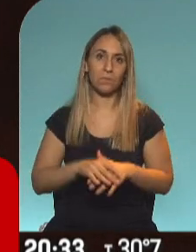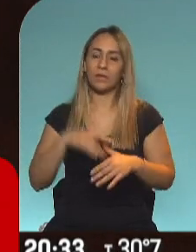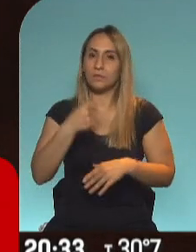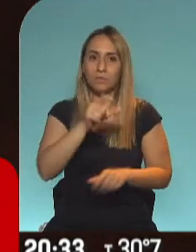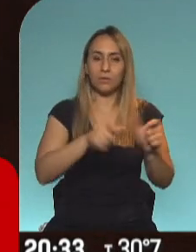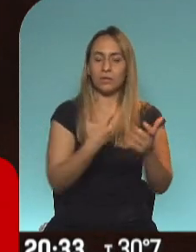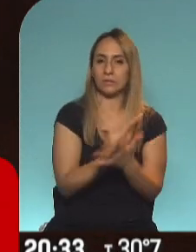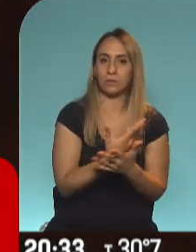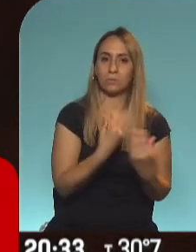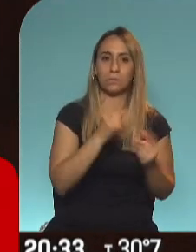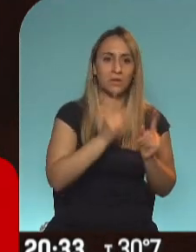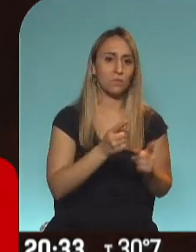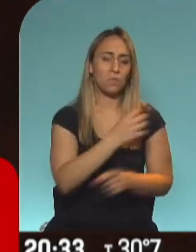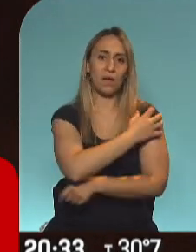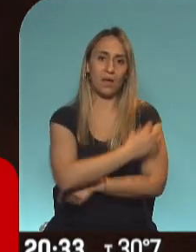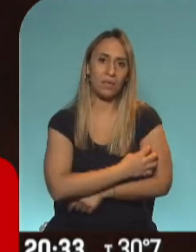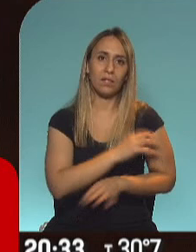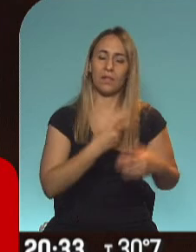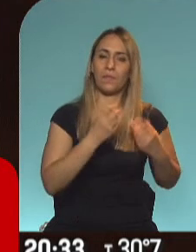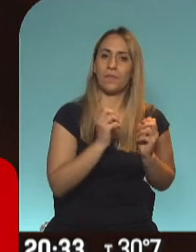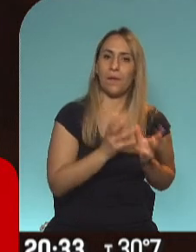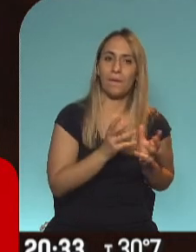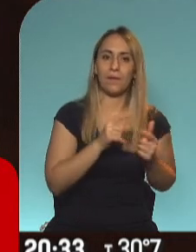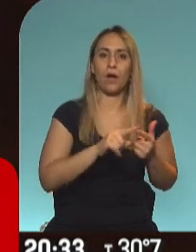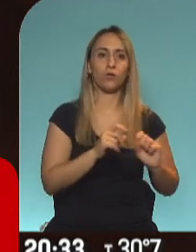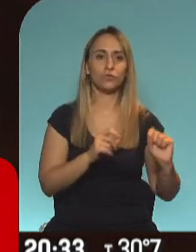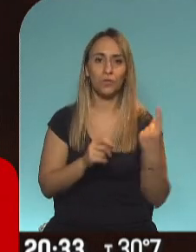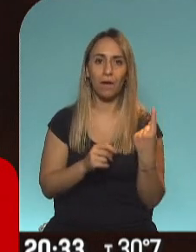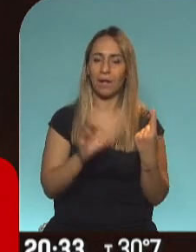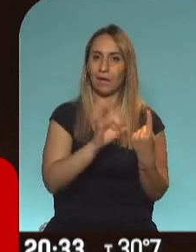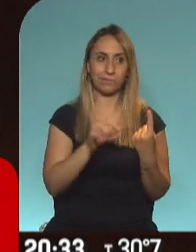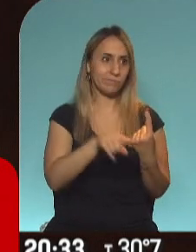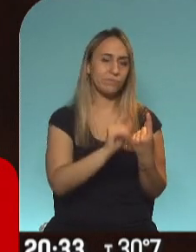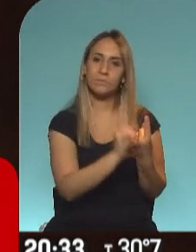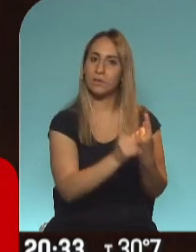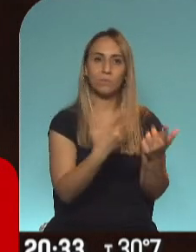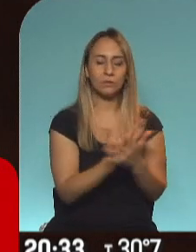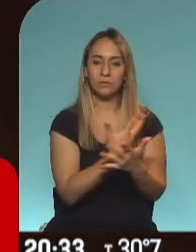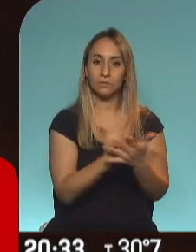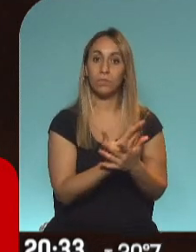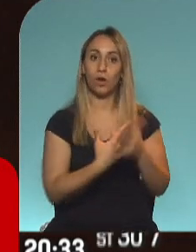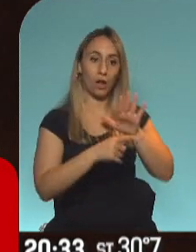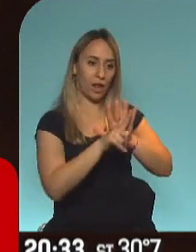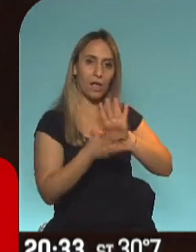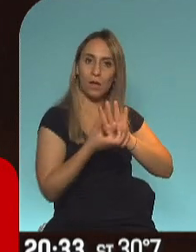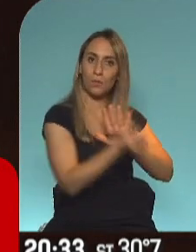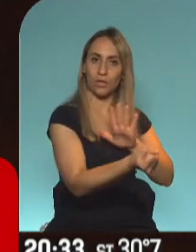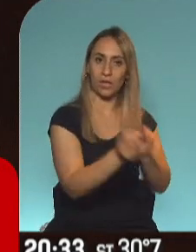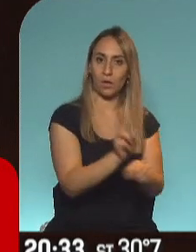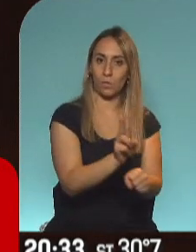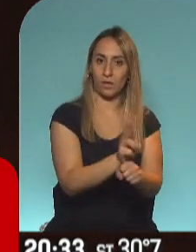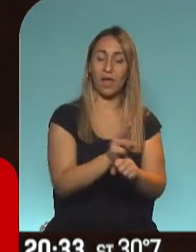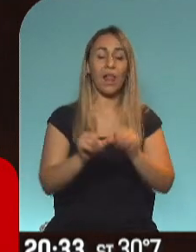son las más débiles, las más pobres, las más vulnerables, las que están más solas. Y es esa la ley que protege. Y la ley es una ley de